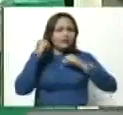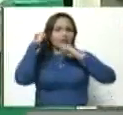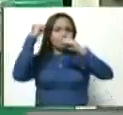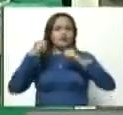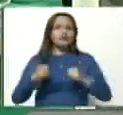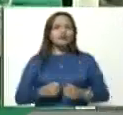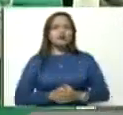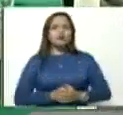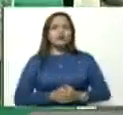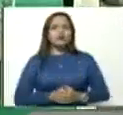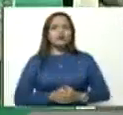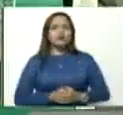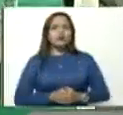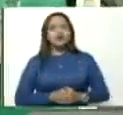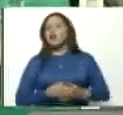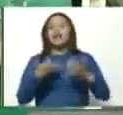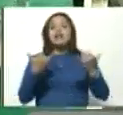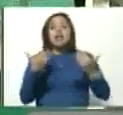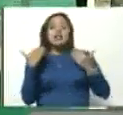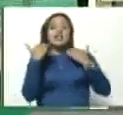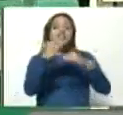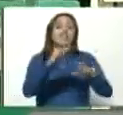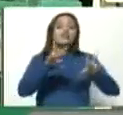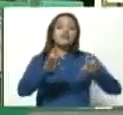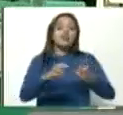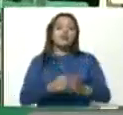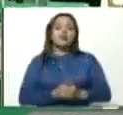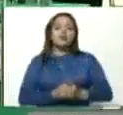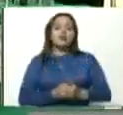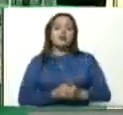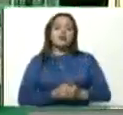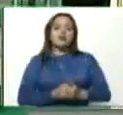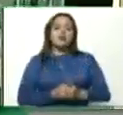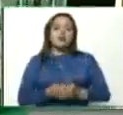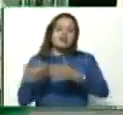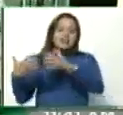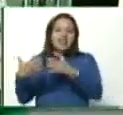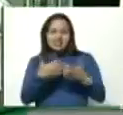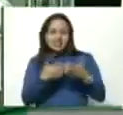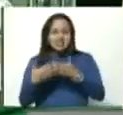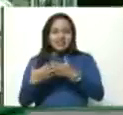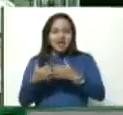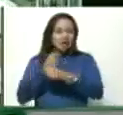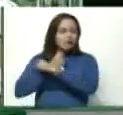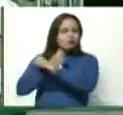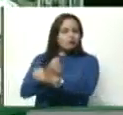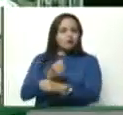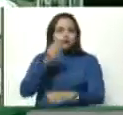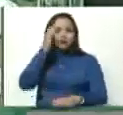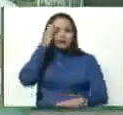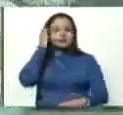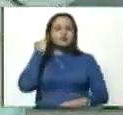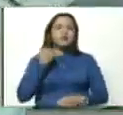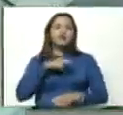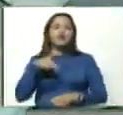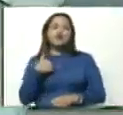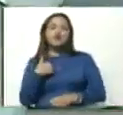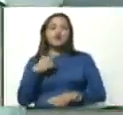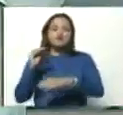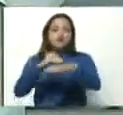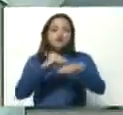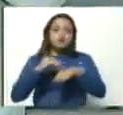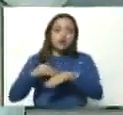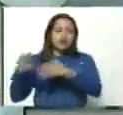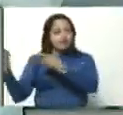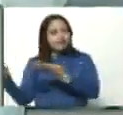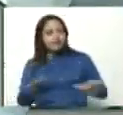victoriosa, pasamos a otro nivel superior, en insurgencia amorosa. Y por eso el llamado, la convocatoria es a